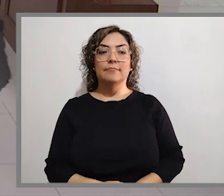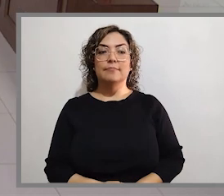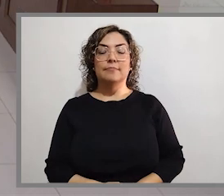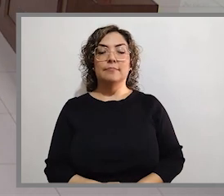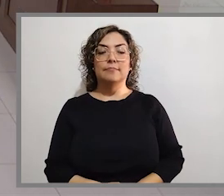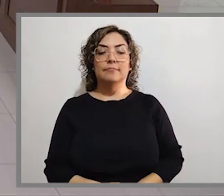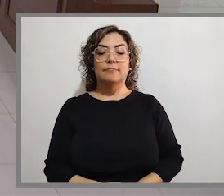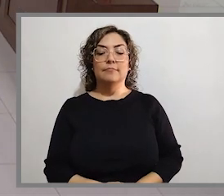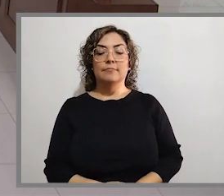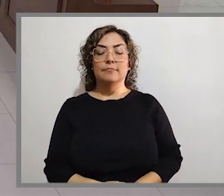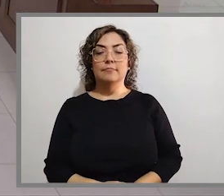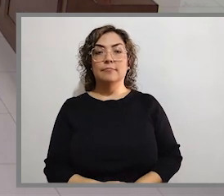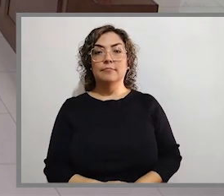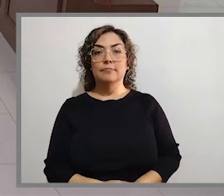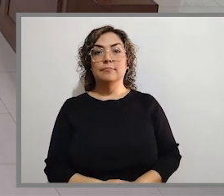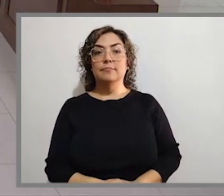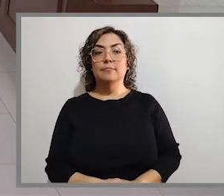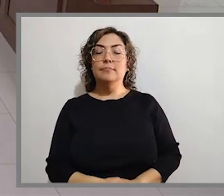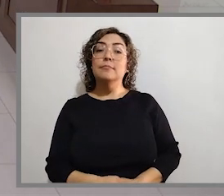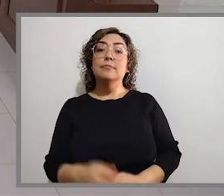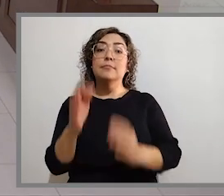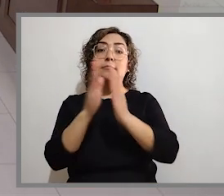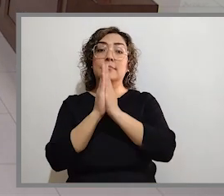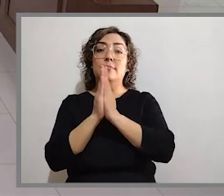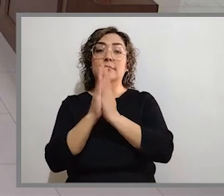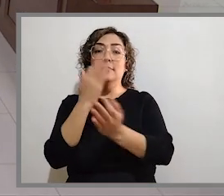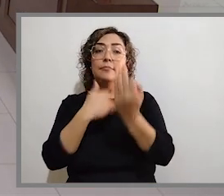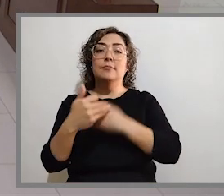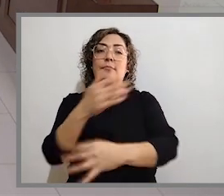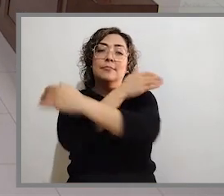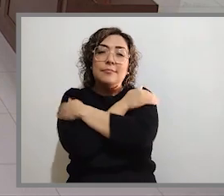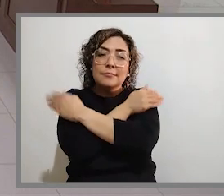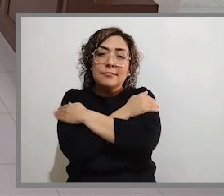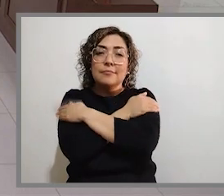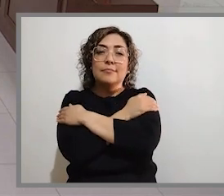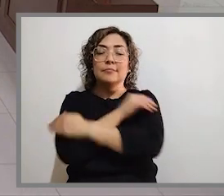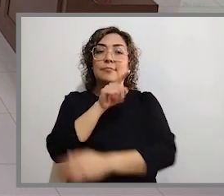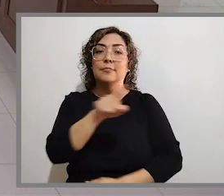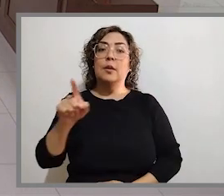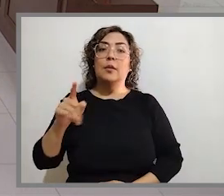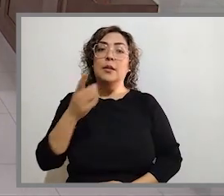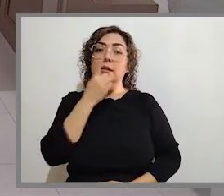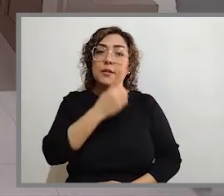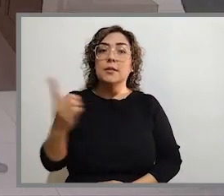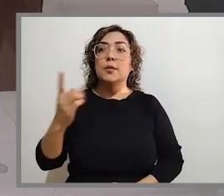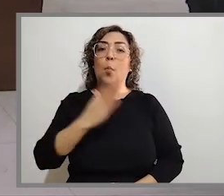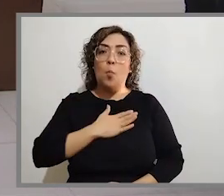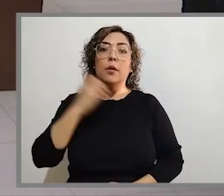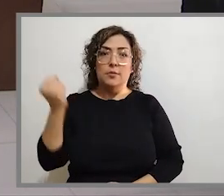más. Y pues nada, darse un abrazo, agradecerse unas, desearse buena suerte las otras.